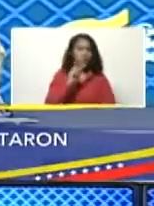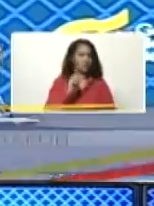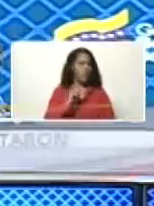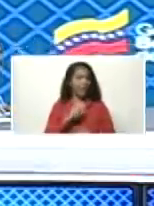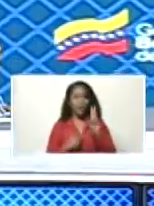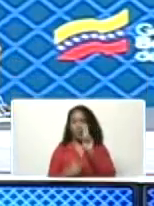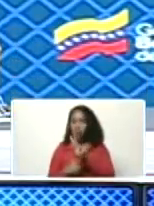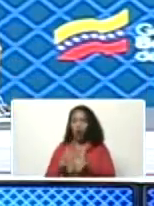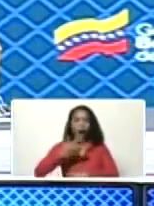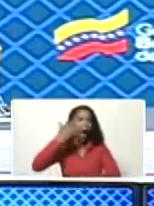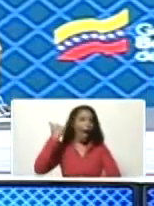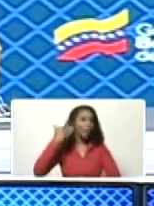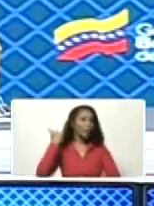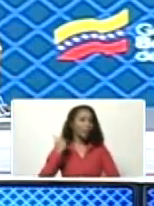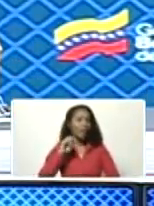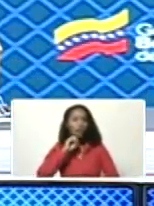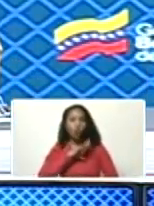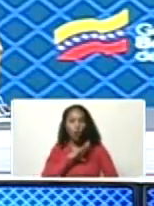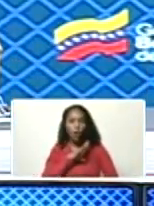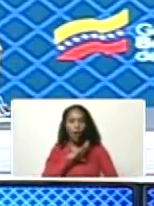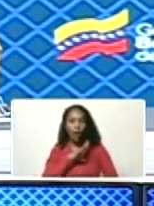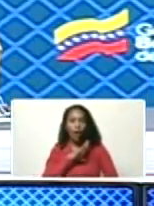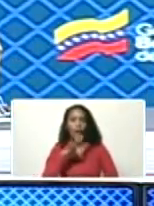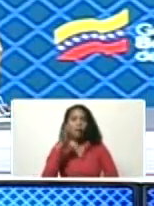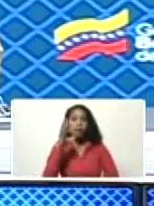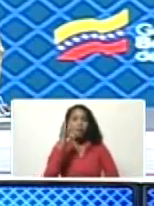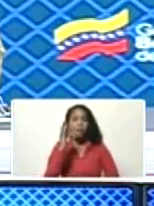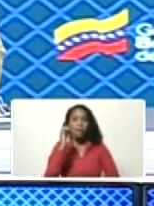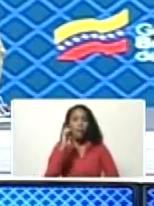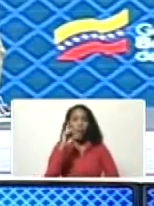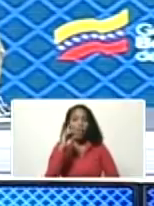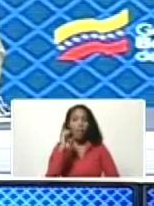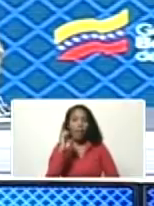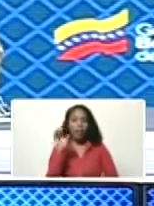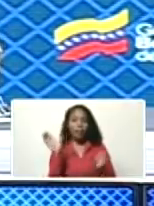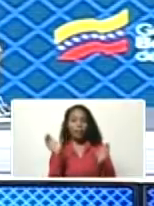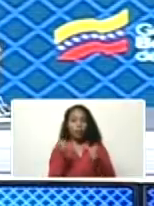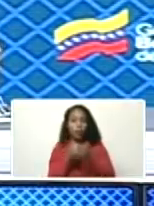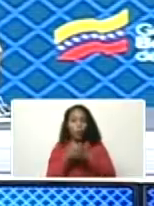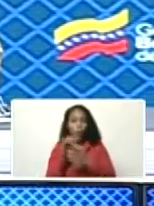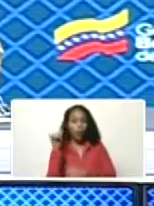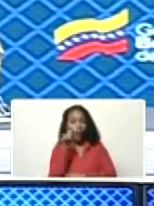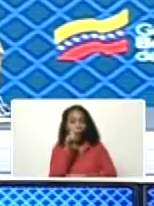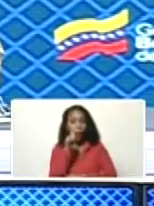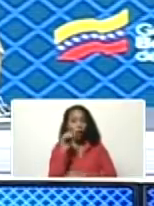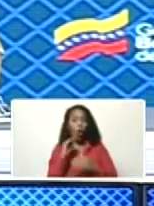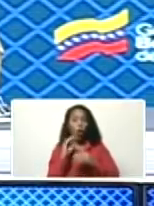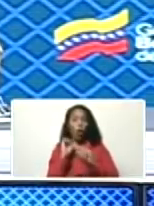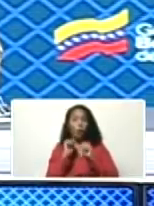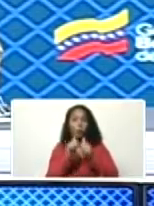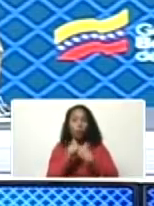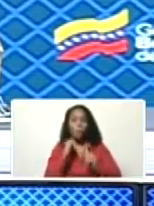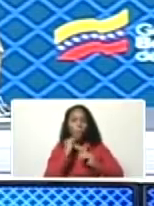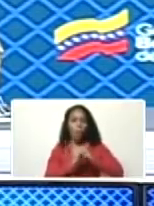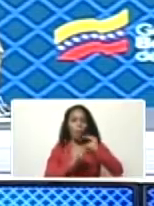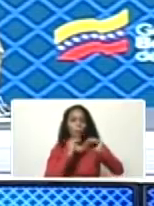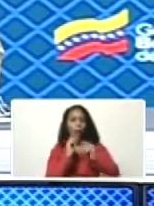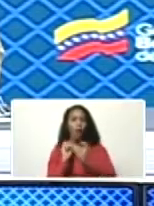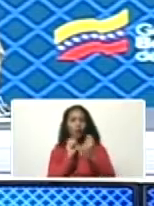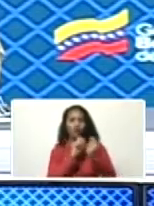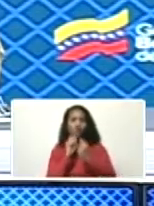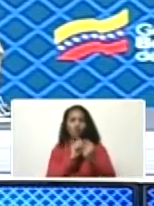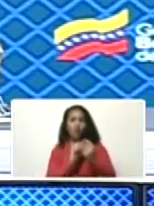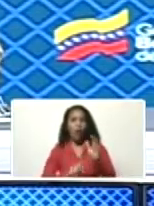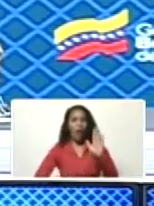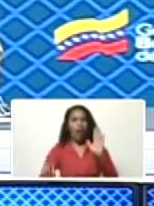en la historia, Fede Cámara también comenzó a escalar en su discurso, a enfrentar a las